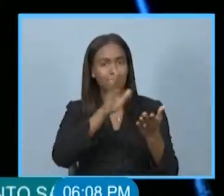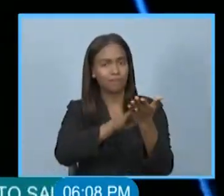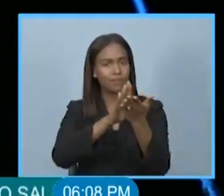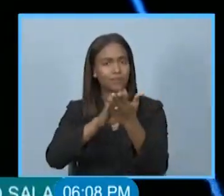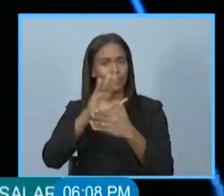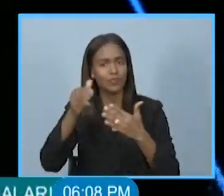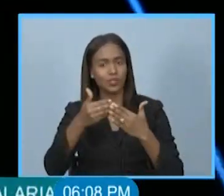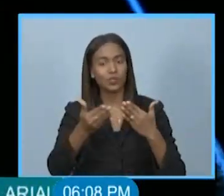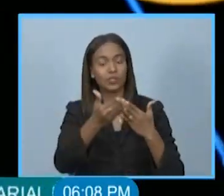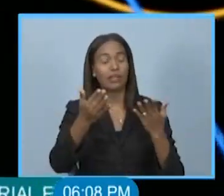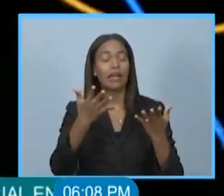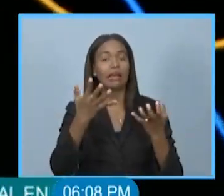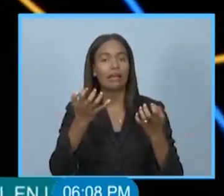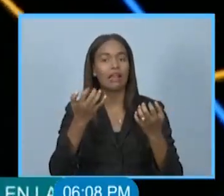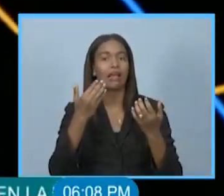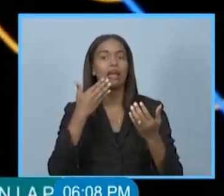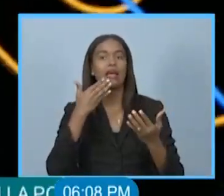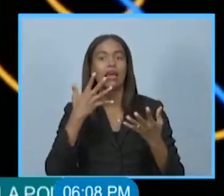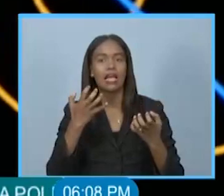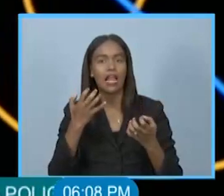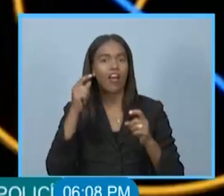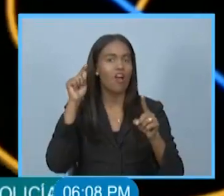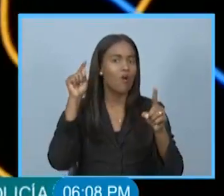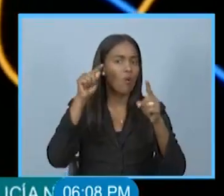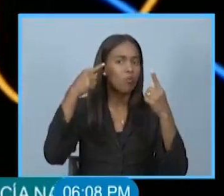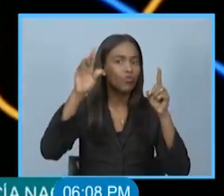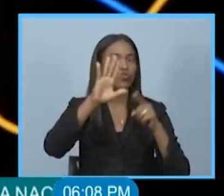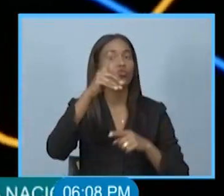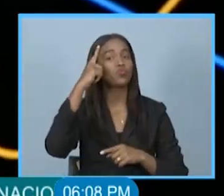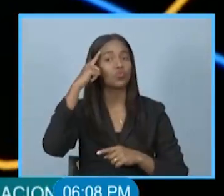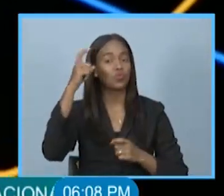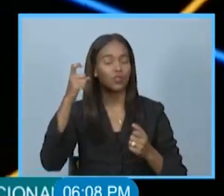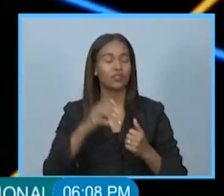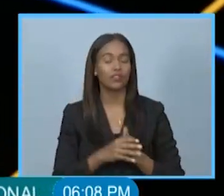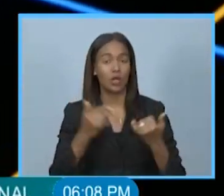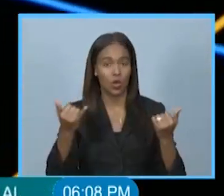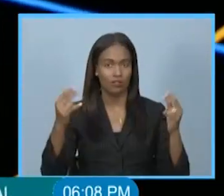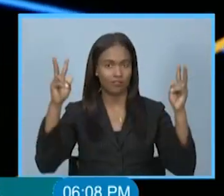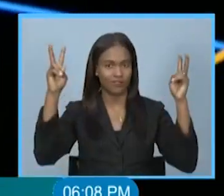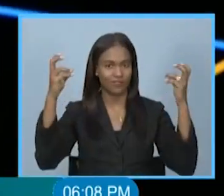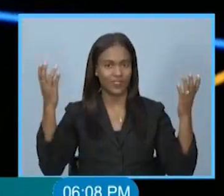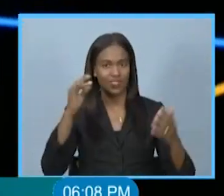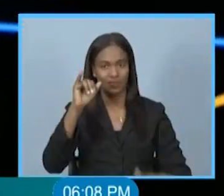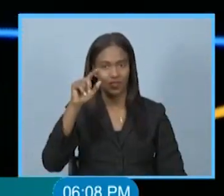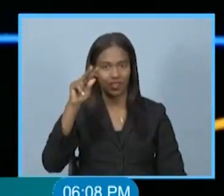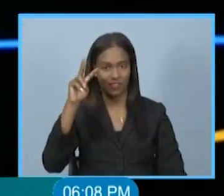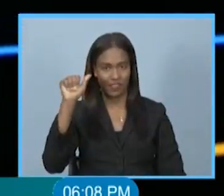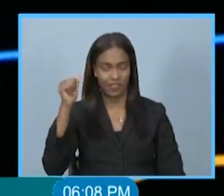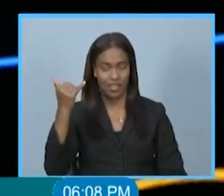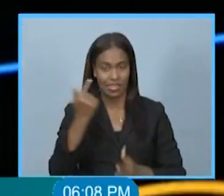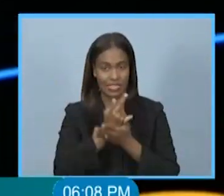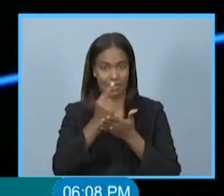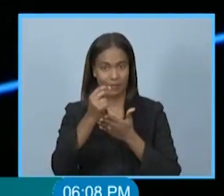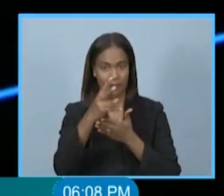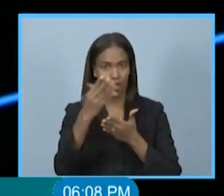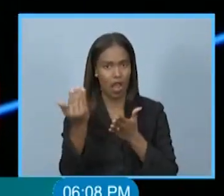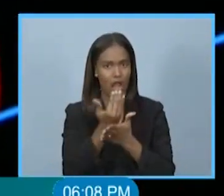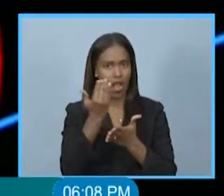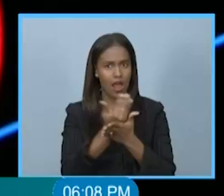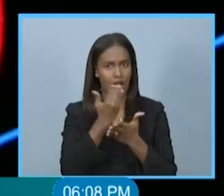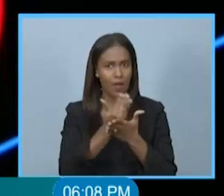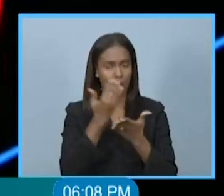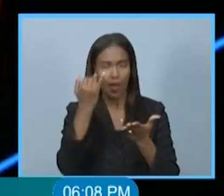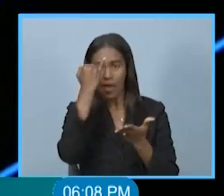de lo que le apasiona vamos a iniciar con las informaciones y vamos a hablar precisamente de imaginativa Y es que esta semana de la televisión es una novedosa